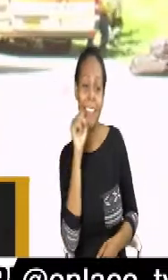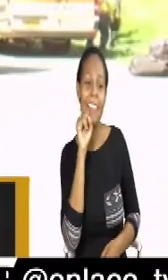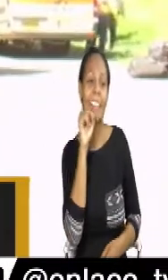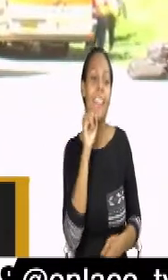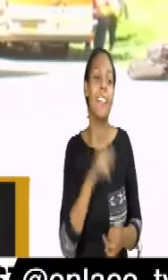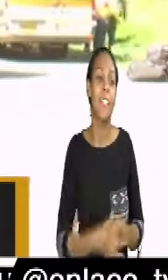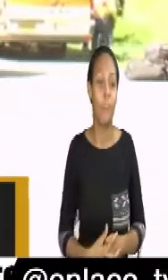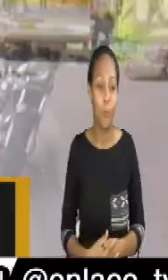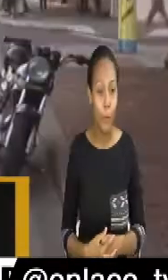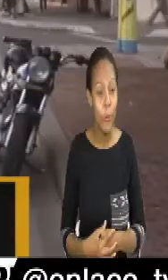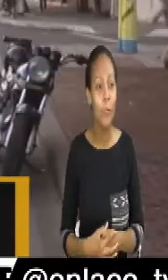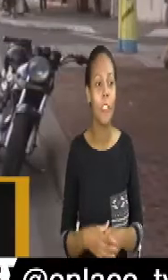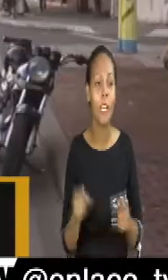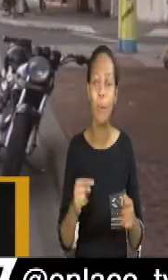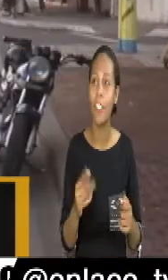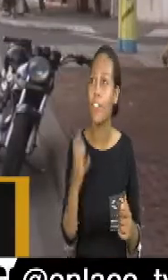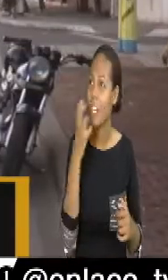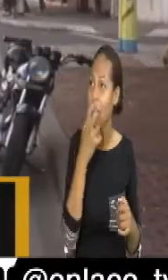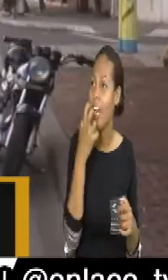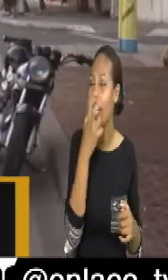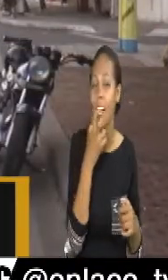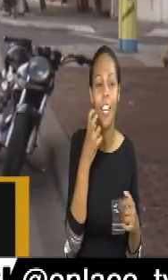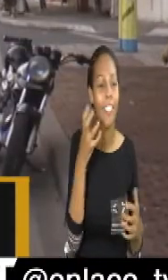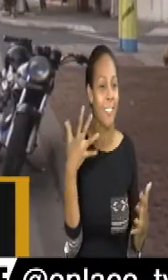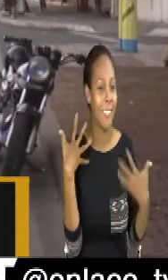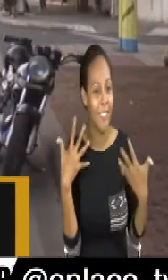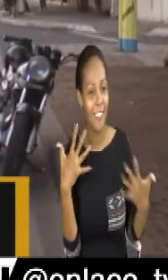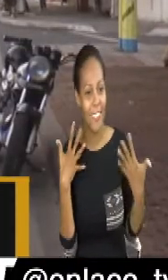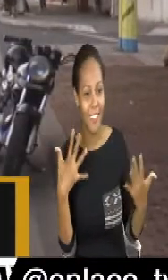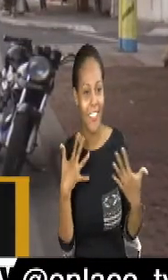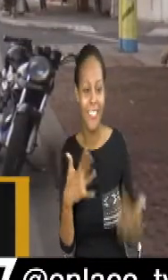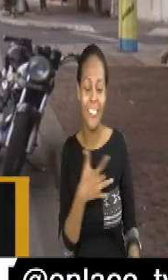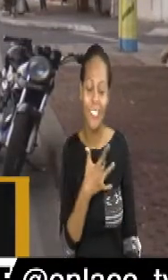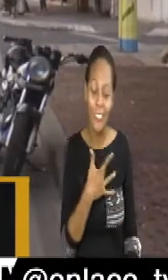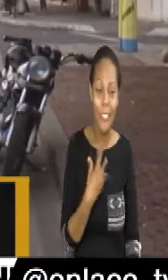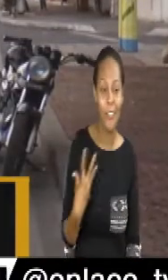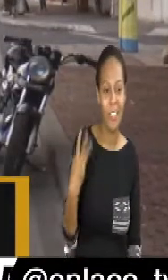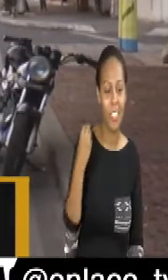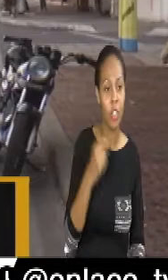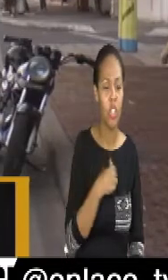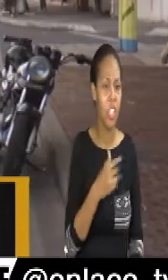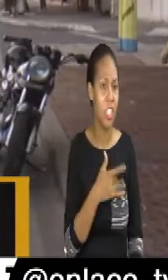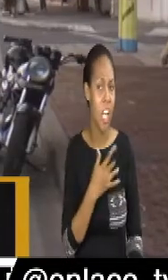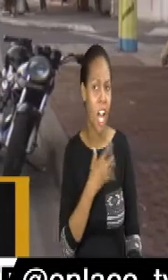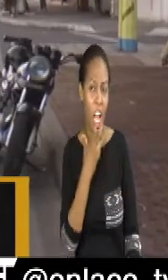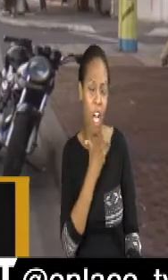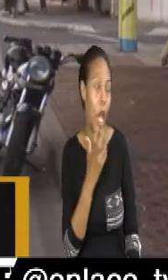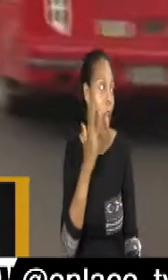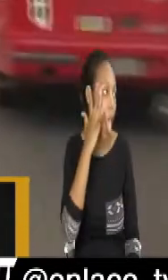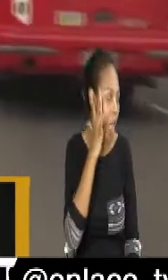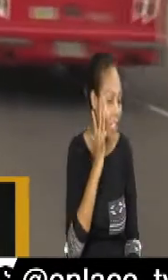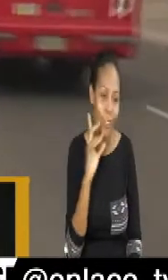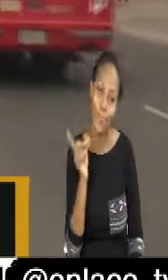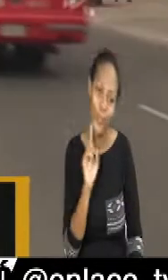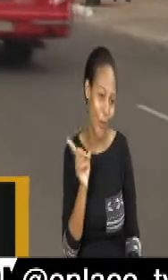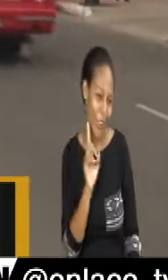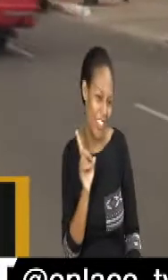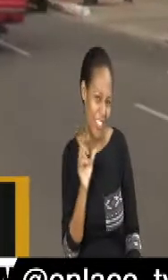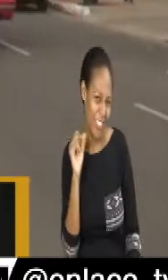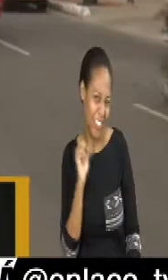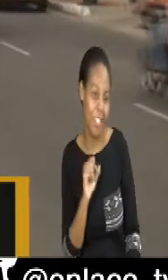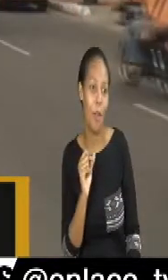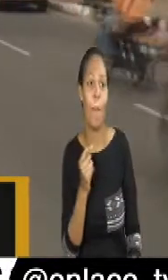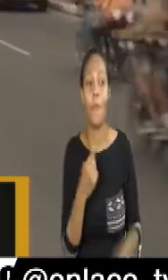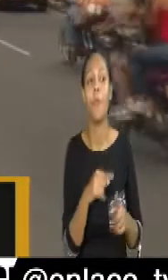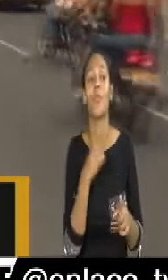hecho, el calorcito se extraña, el calor a mí no me da duro, pero igual lo extraña uno. El pescado, el